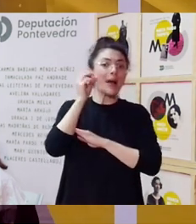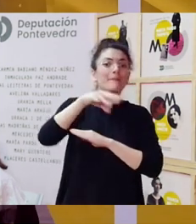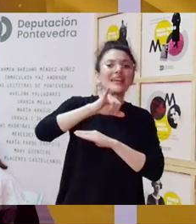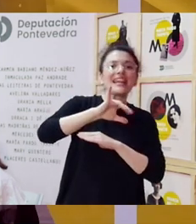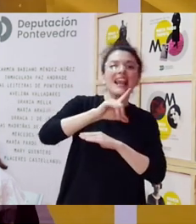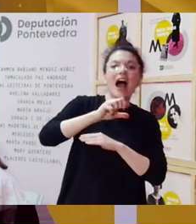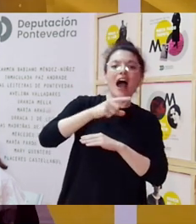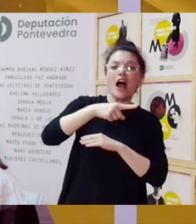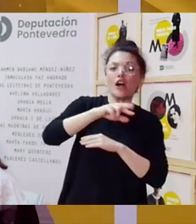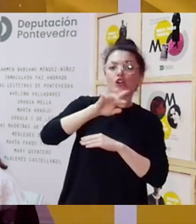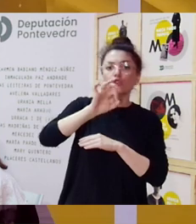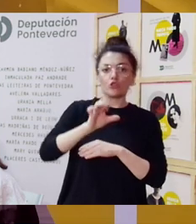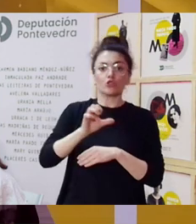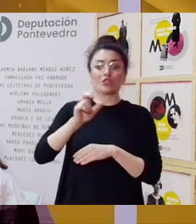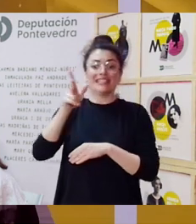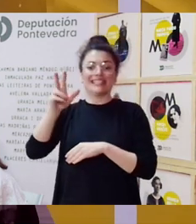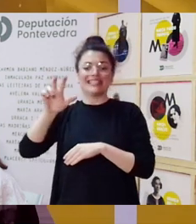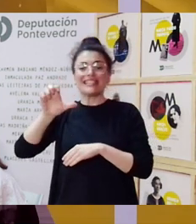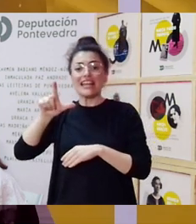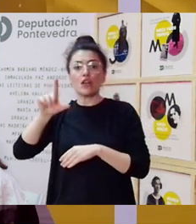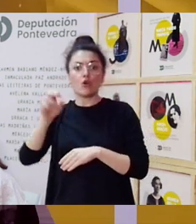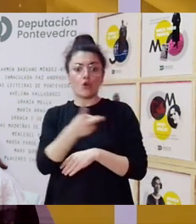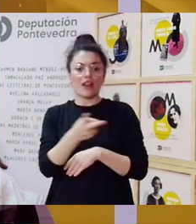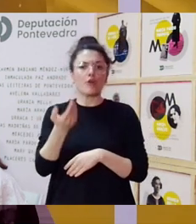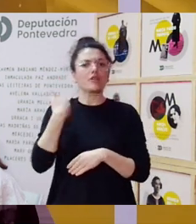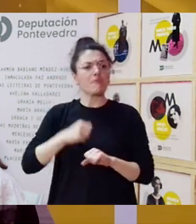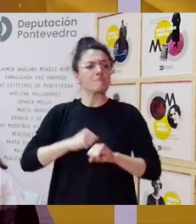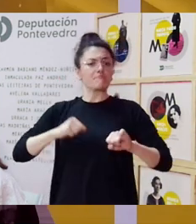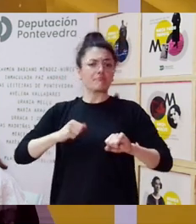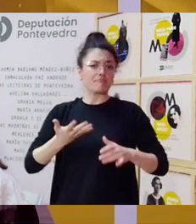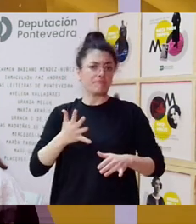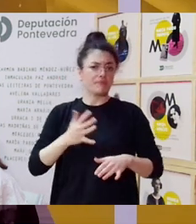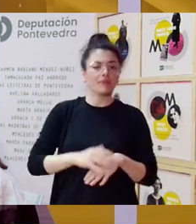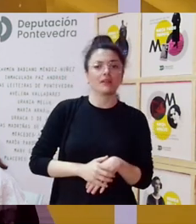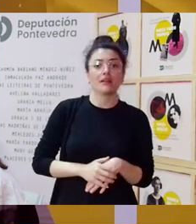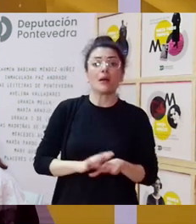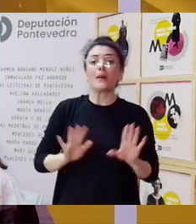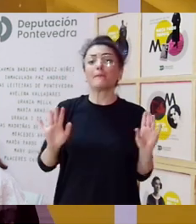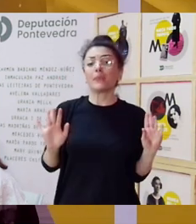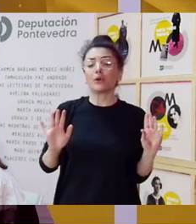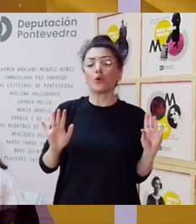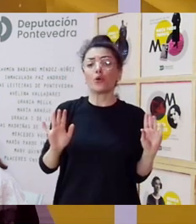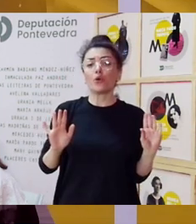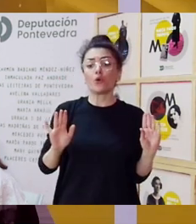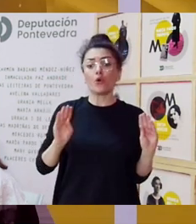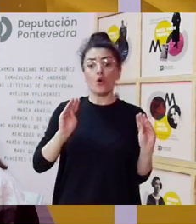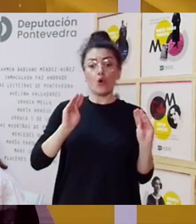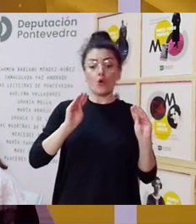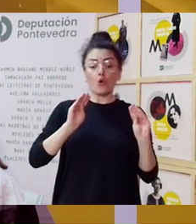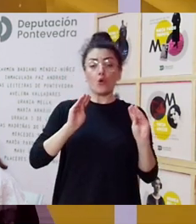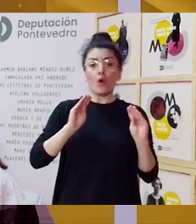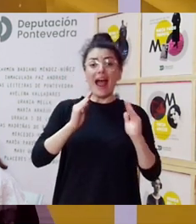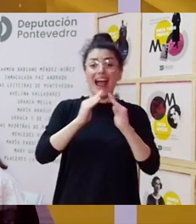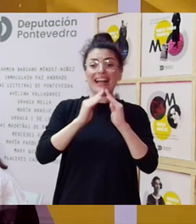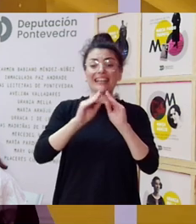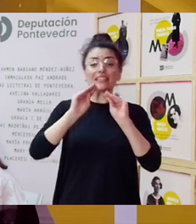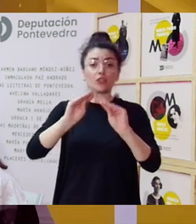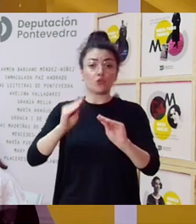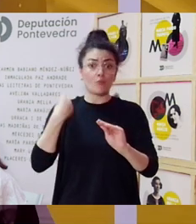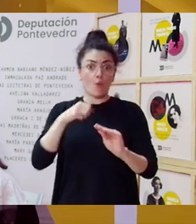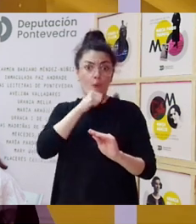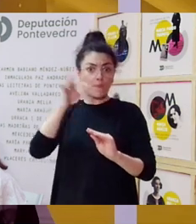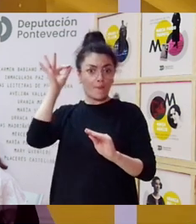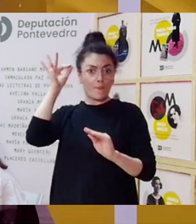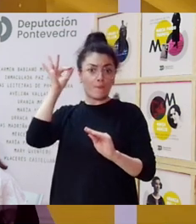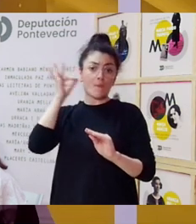xa estaban un pouquiño crecidas. Bueno, pero a súa vivenda estaba radicada